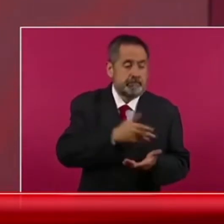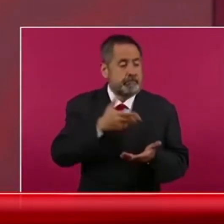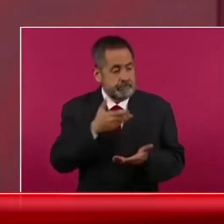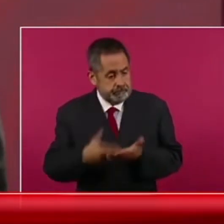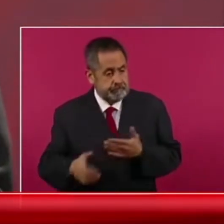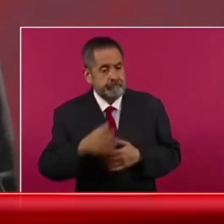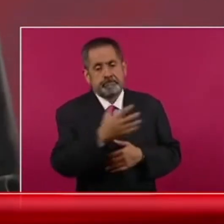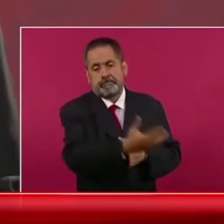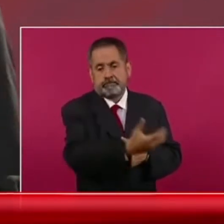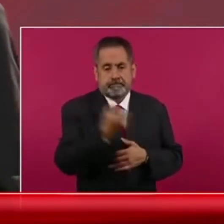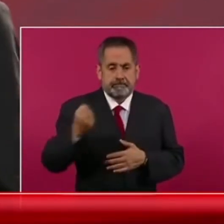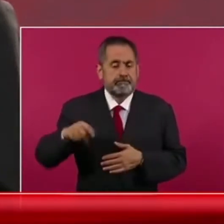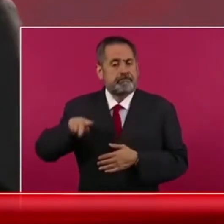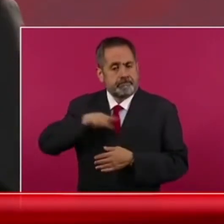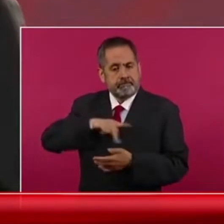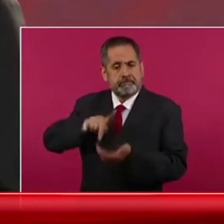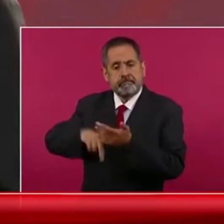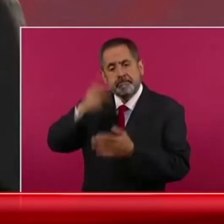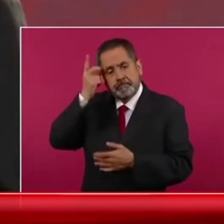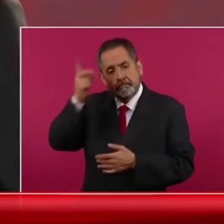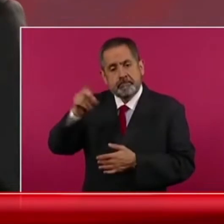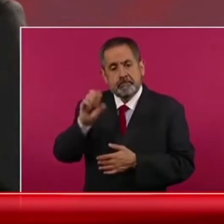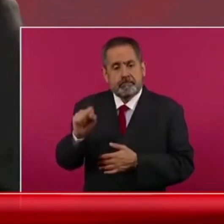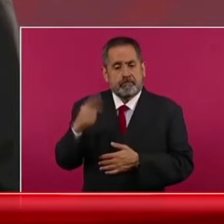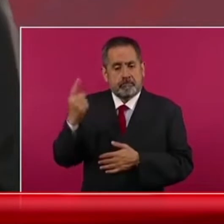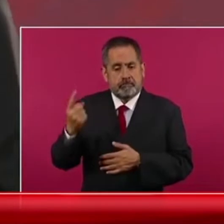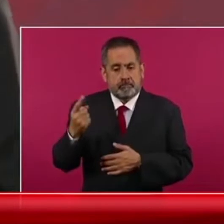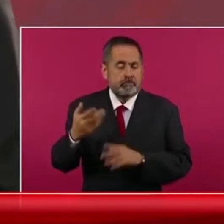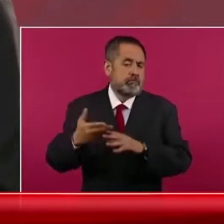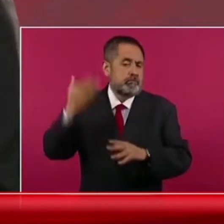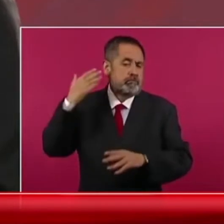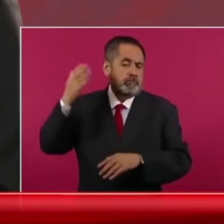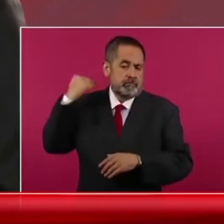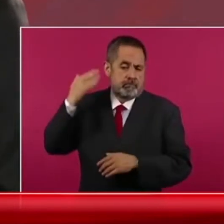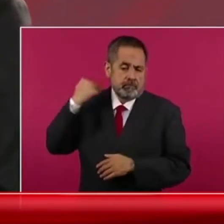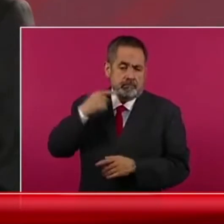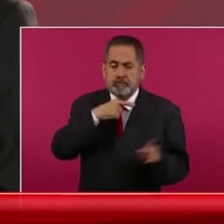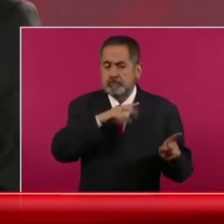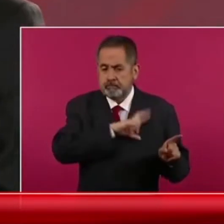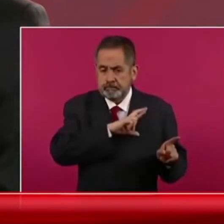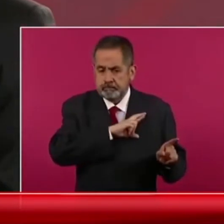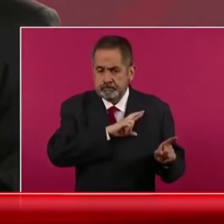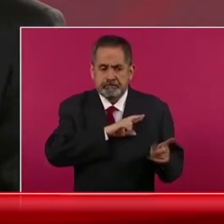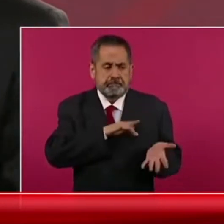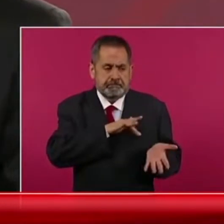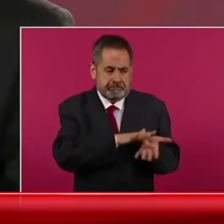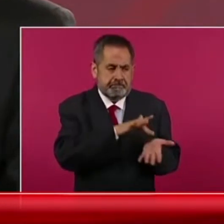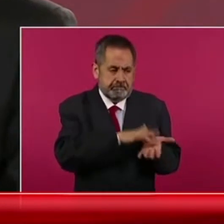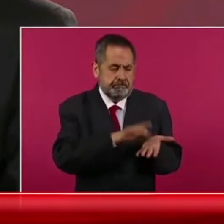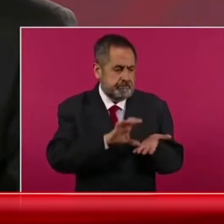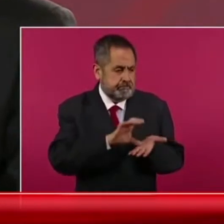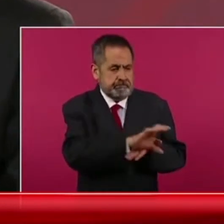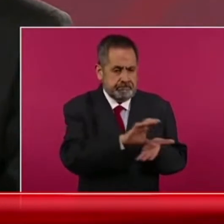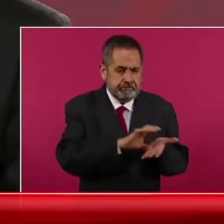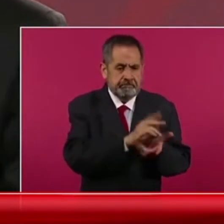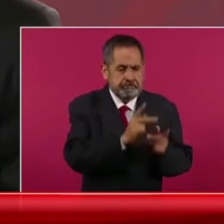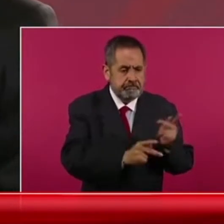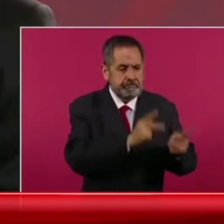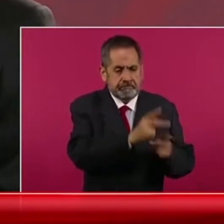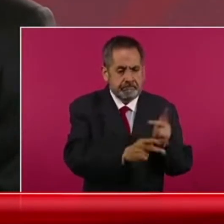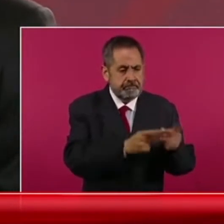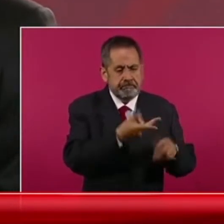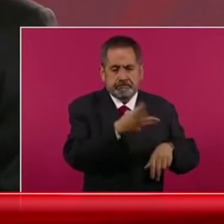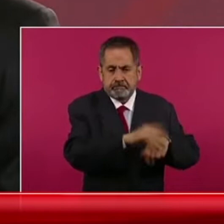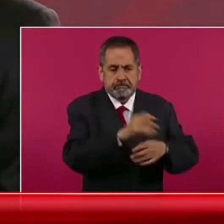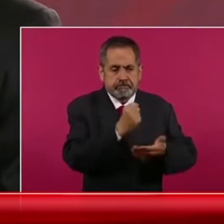apoyada por el Estado, con créditos de la banca de desarrollo y con las